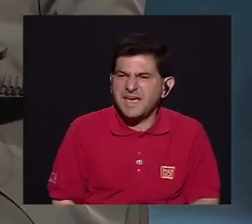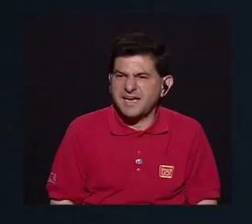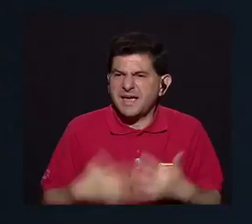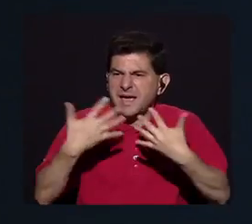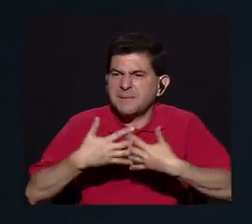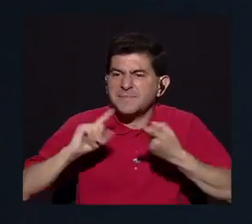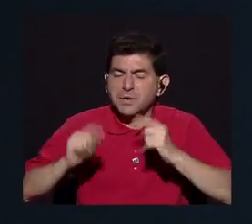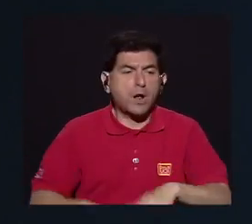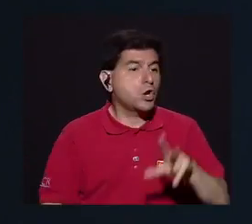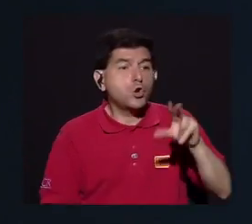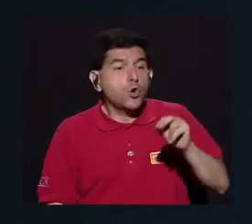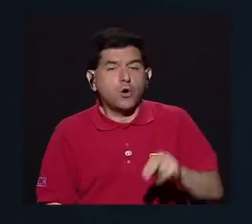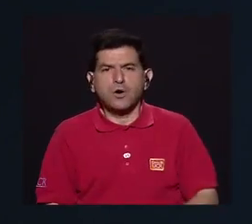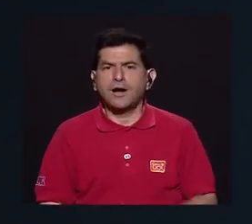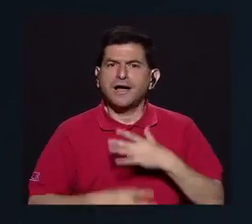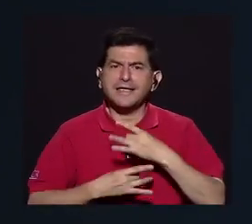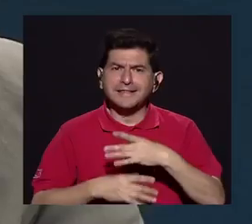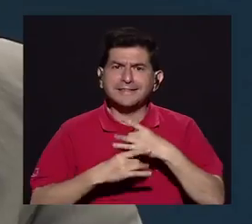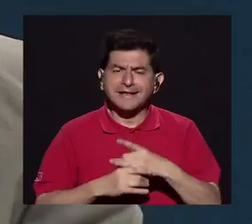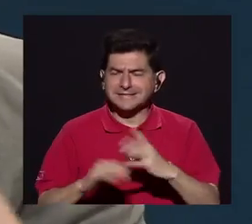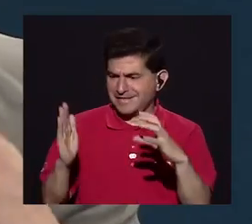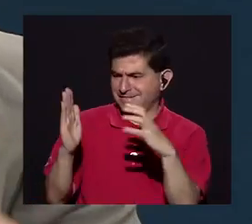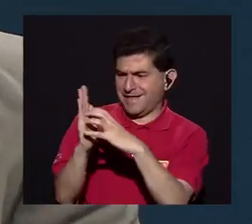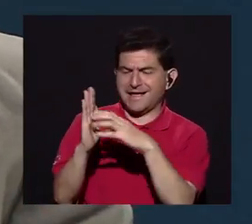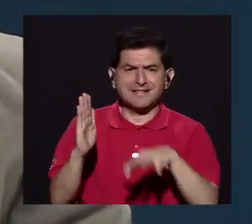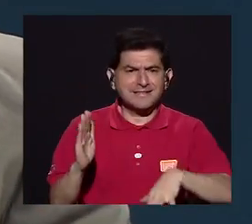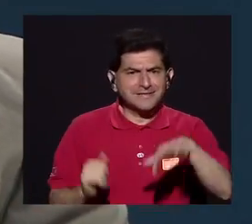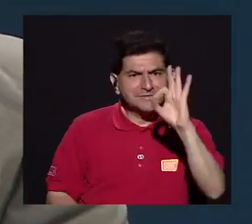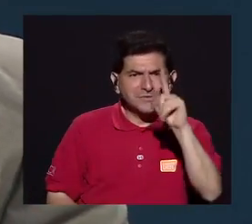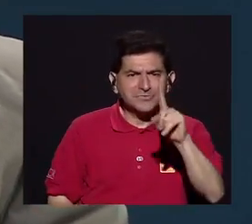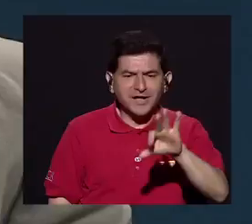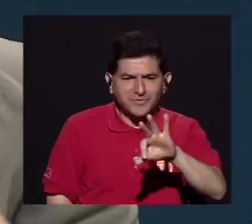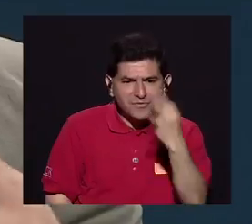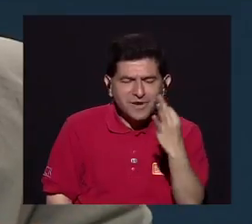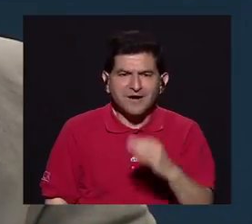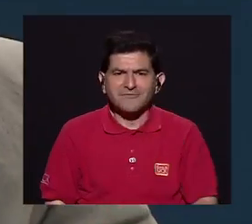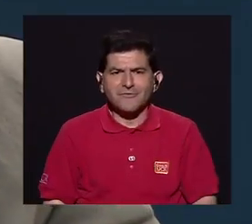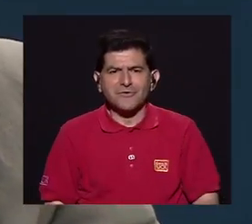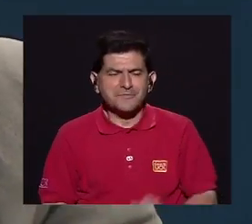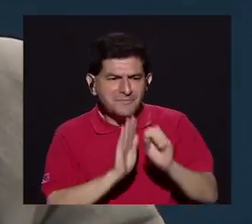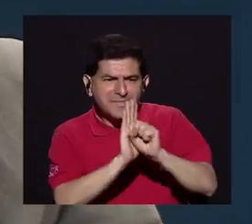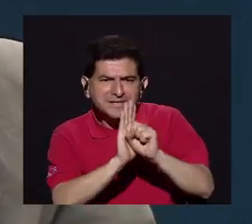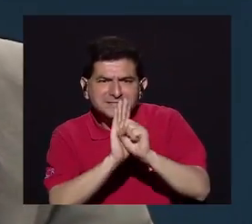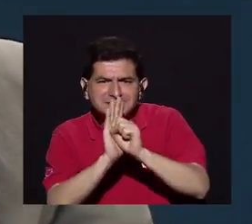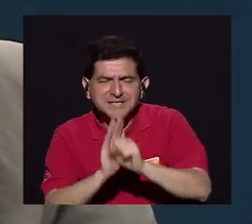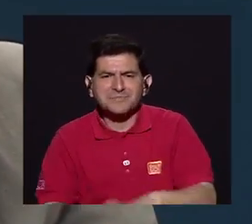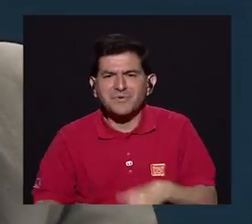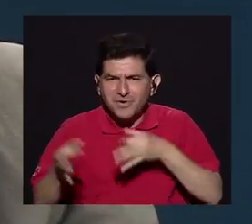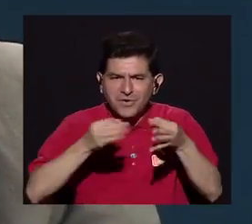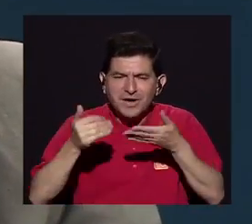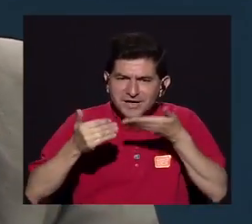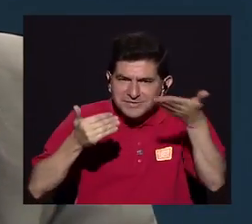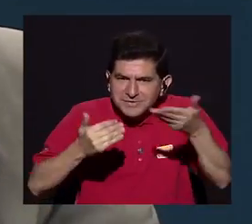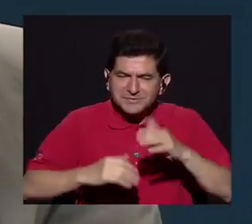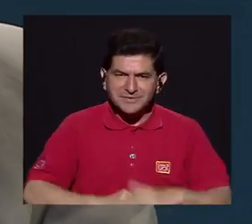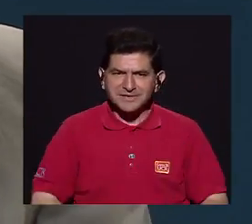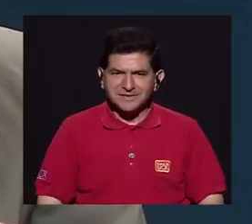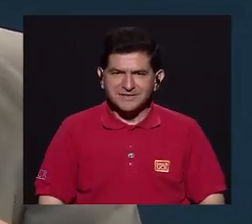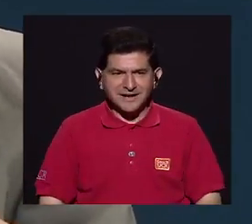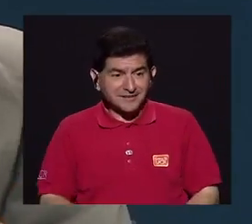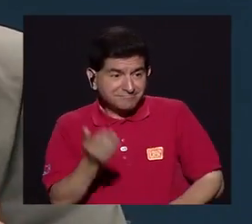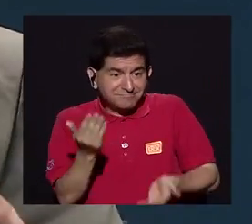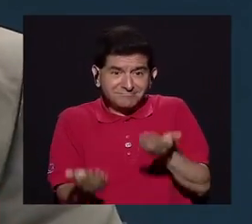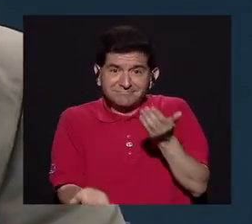editorial? Dije, no. Es muy interesante porque en el texto nos encontramos una forma iconográfica de explicar las cosas.